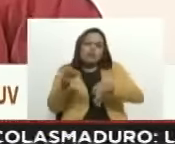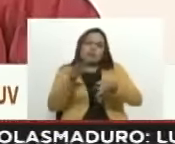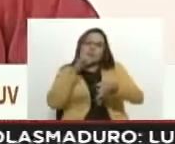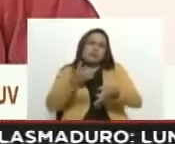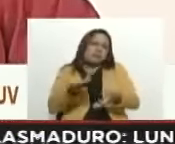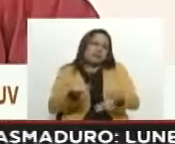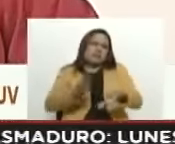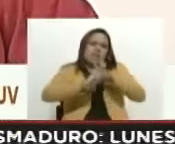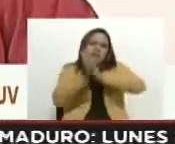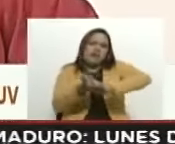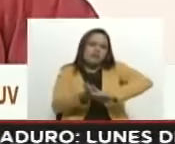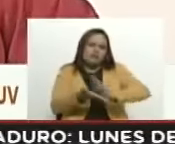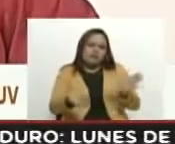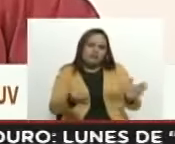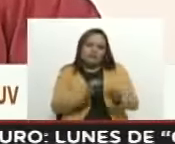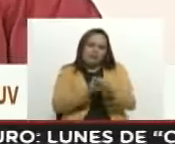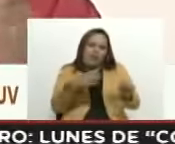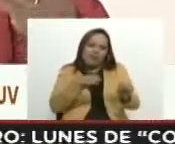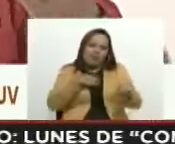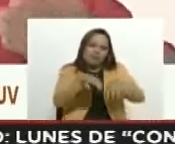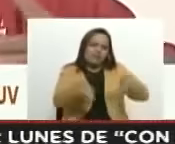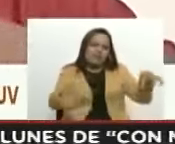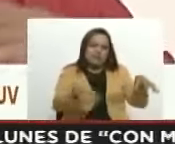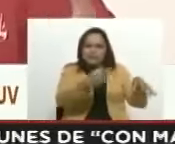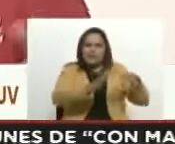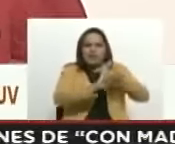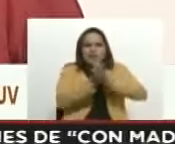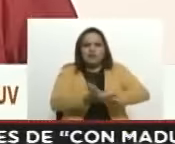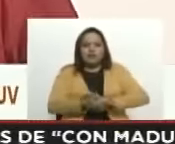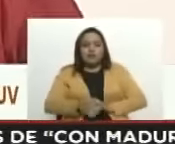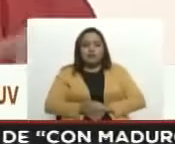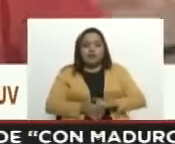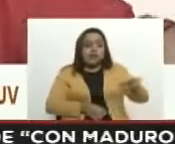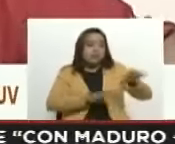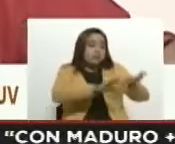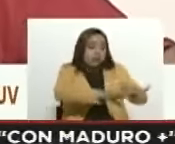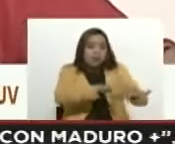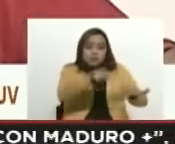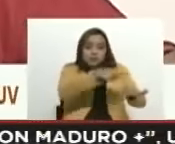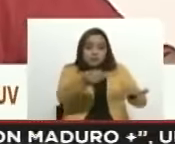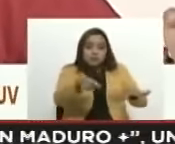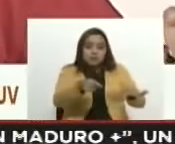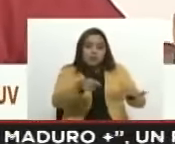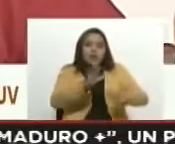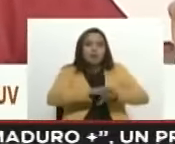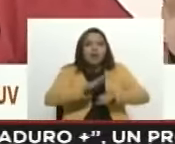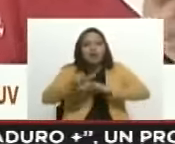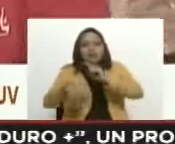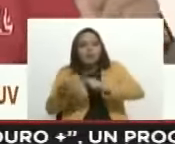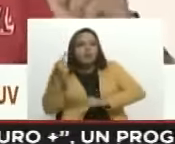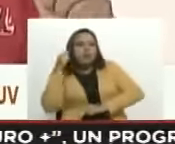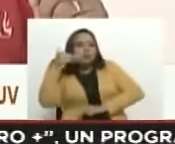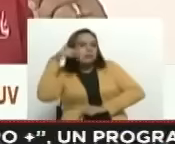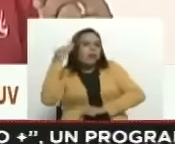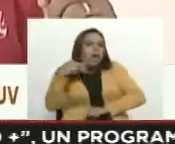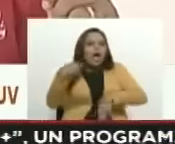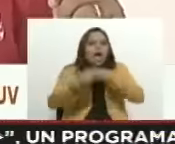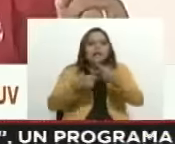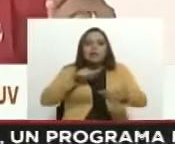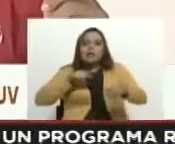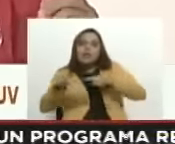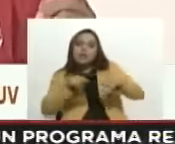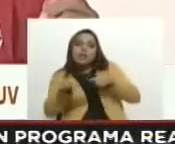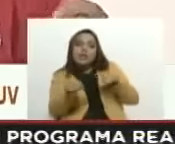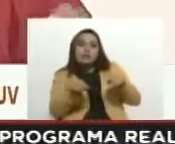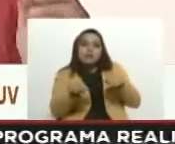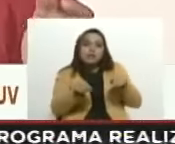No se puede dividir lo que ya no existe. ¿Qué eso se queda ahí? No se queda ahí, porque después la señora hace sus coordinaciones y llama a